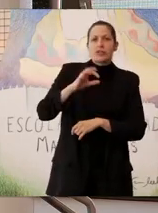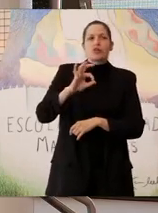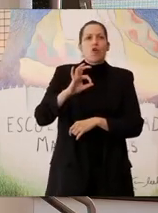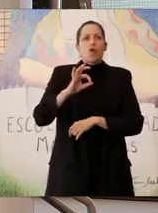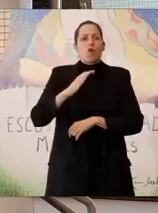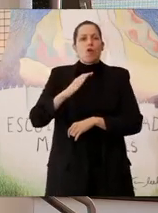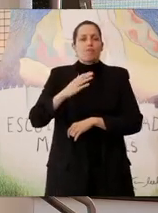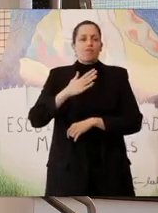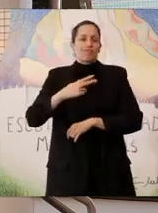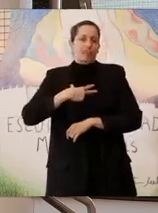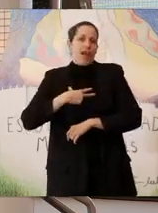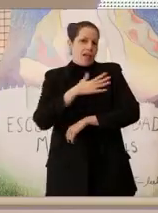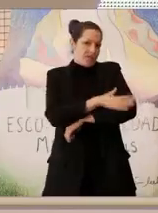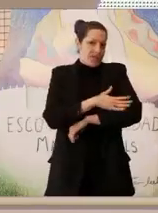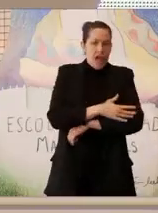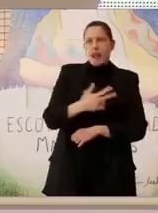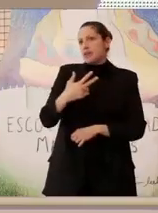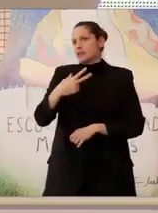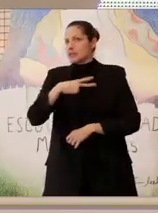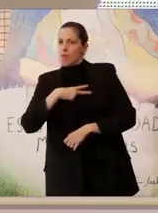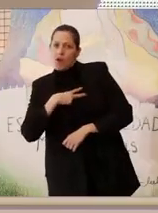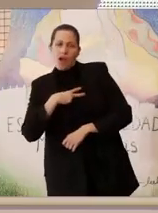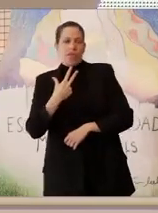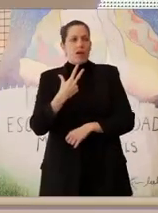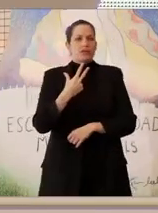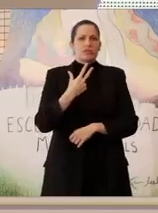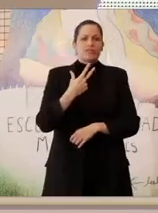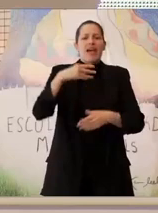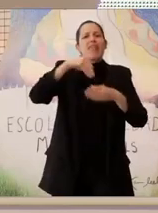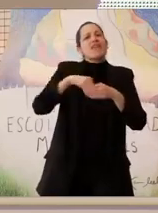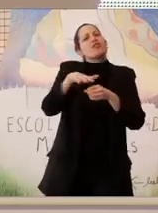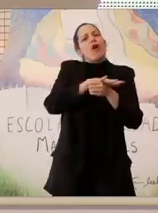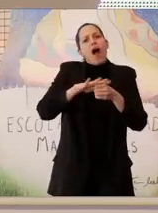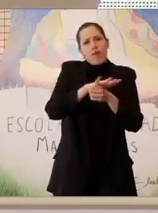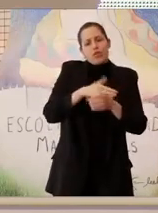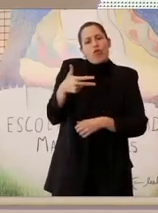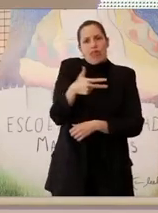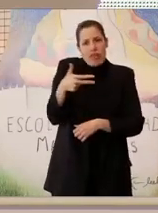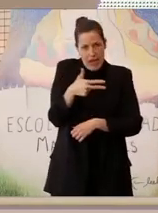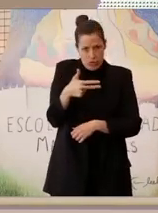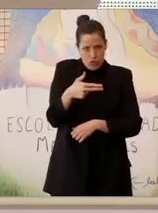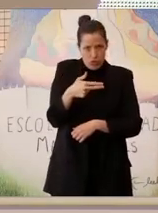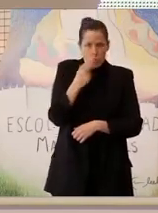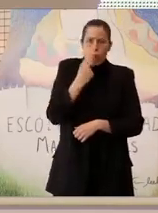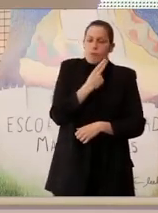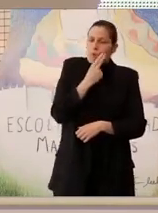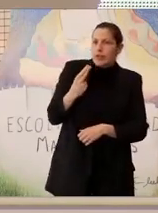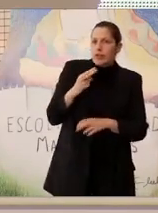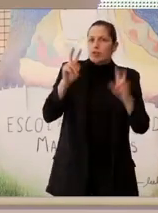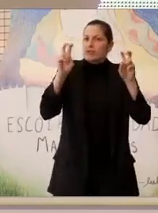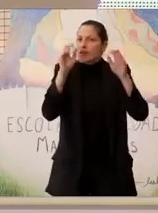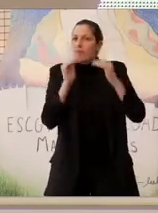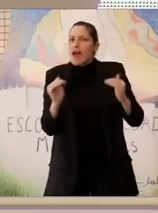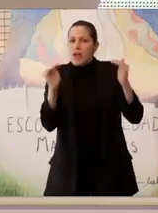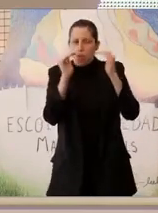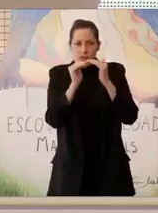y bueno, abogadas, personas que están dentro del ámbito del derecho o relacionado con la justicia y comprometidos con temas de igualdad. Nosotros siempre